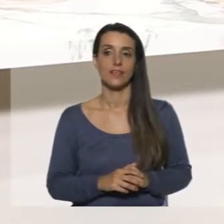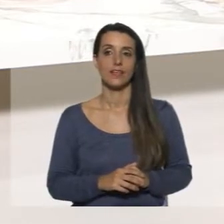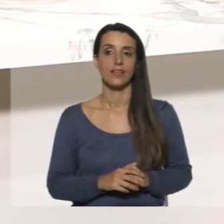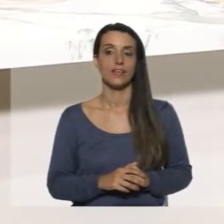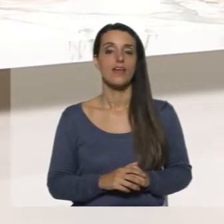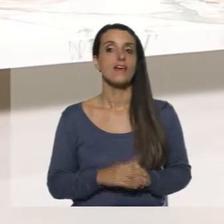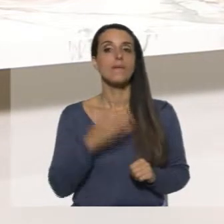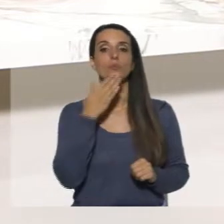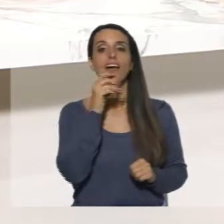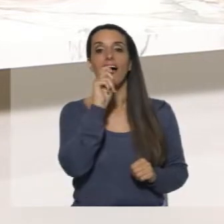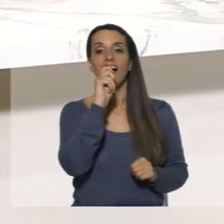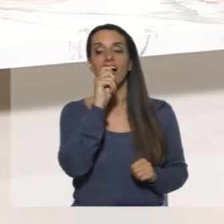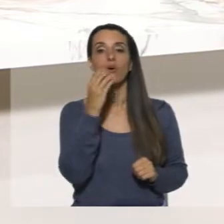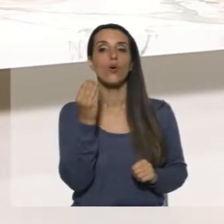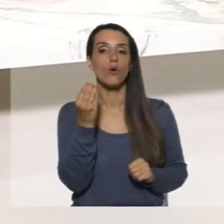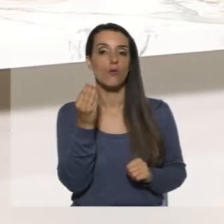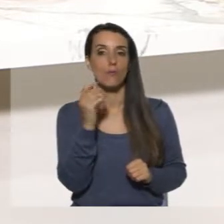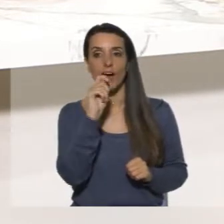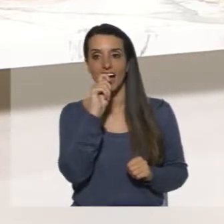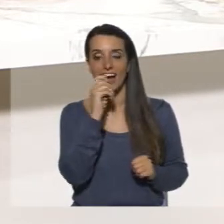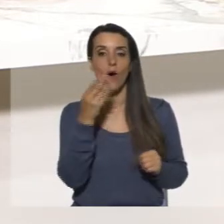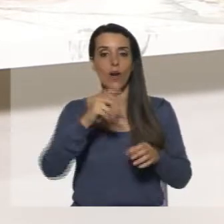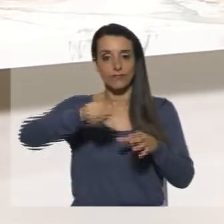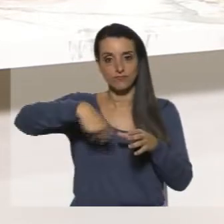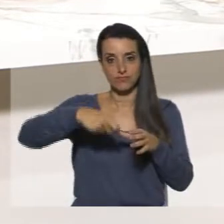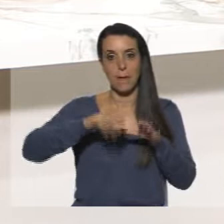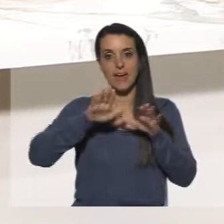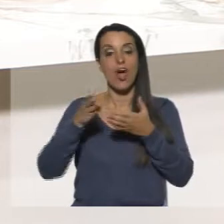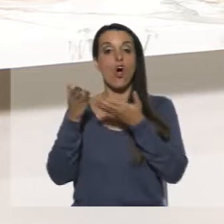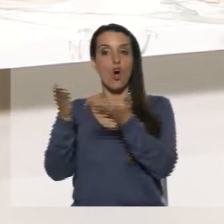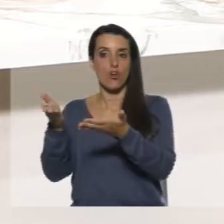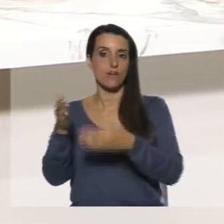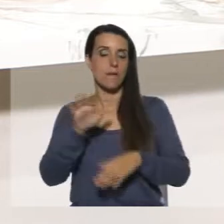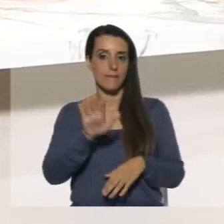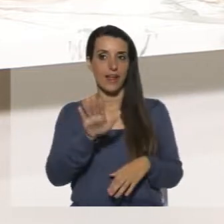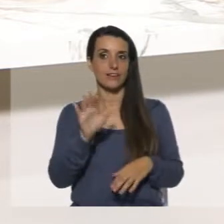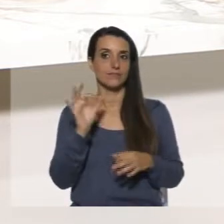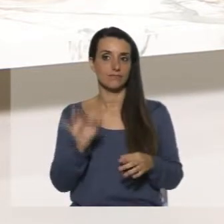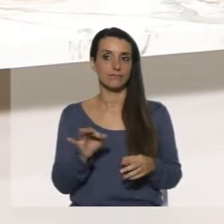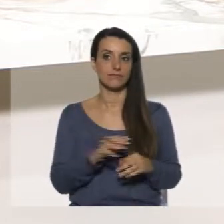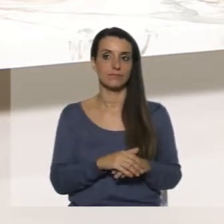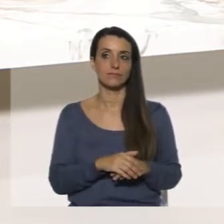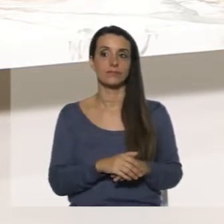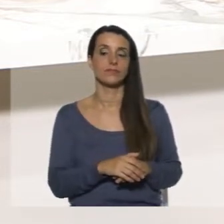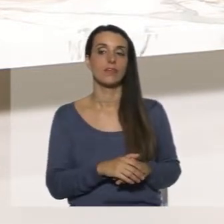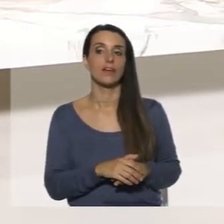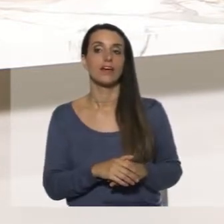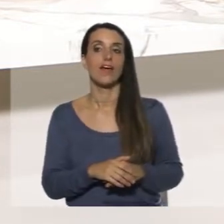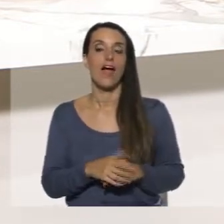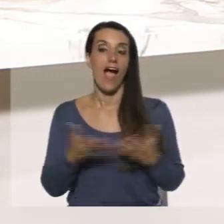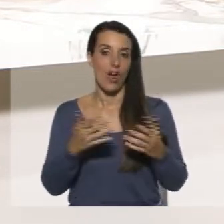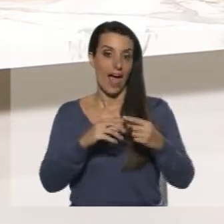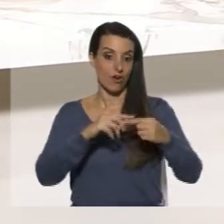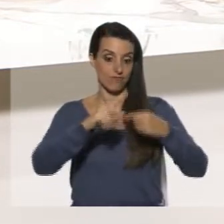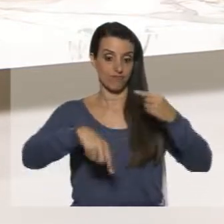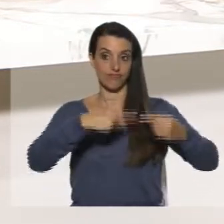Y con el ajo. Y el ajo lo vamos a integrar ahora que lo tengo en el horno. Cuando me lleve el pan al horno. Perfecto. Ya vamos con